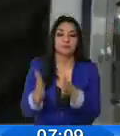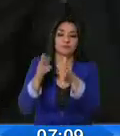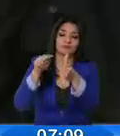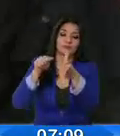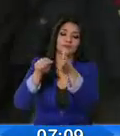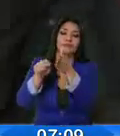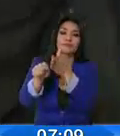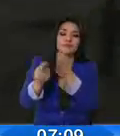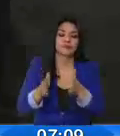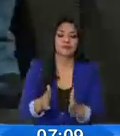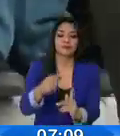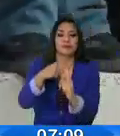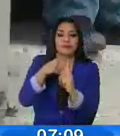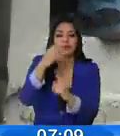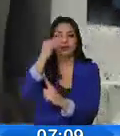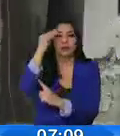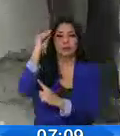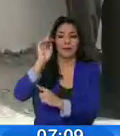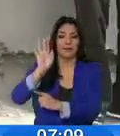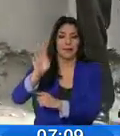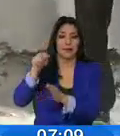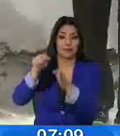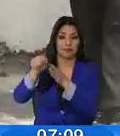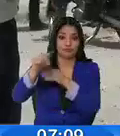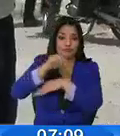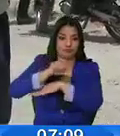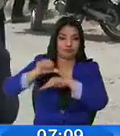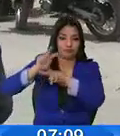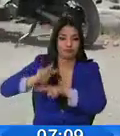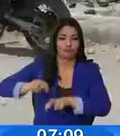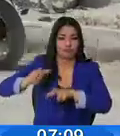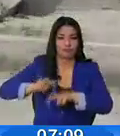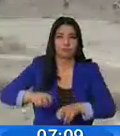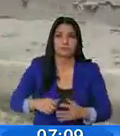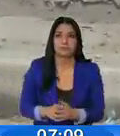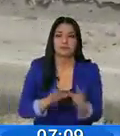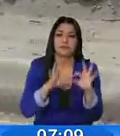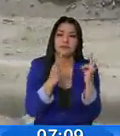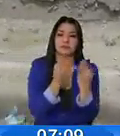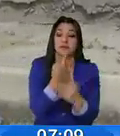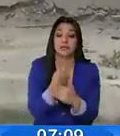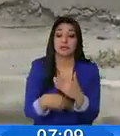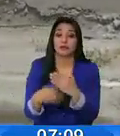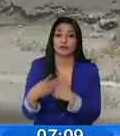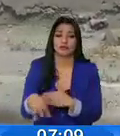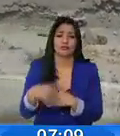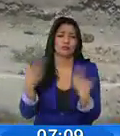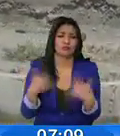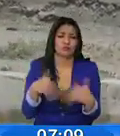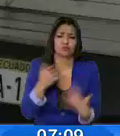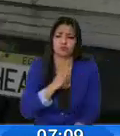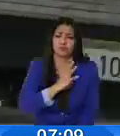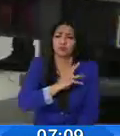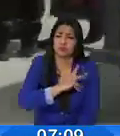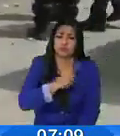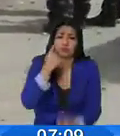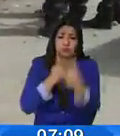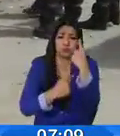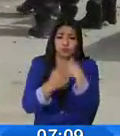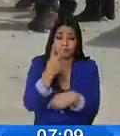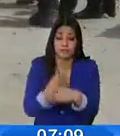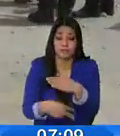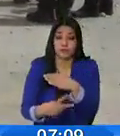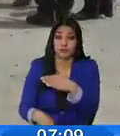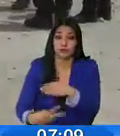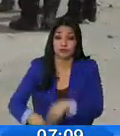cementerio municipal de Riobamba para las experticias de ley. Mientras tanto, sus deudos se quedan en medio de una estela de dolor y 5